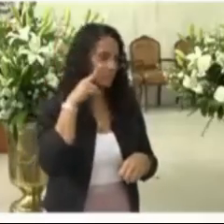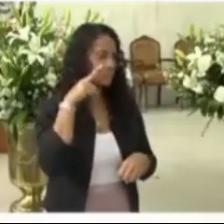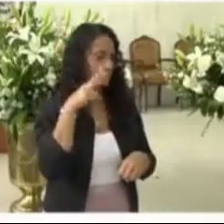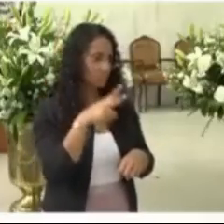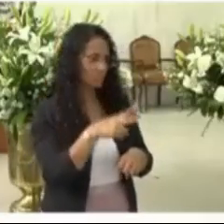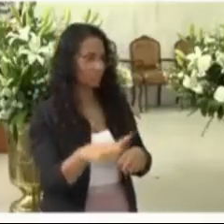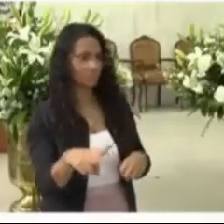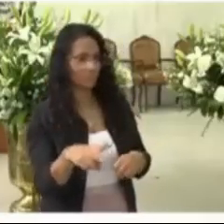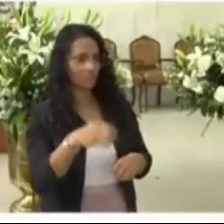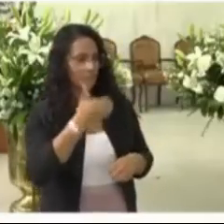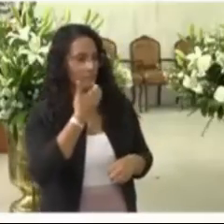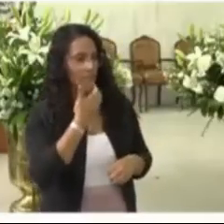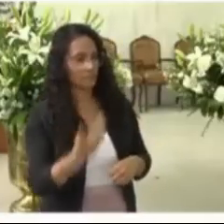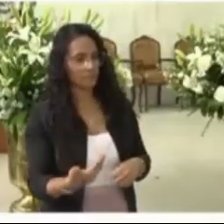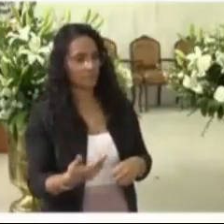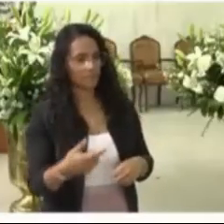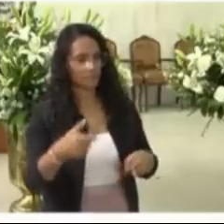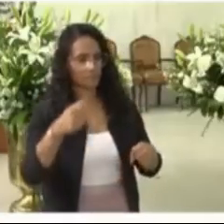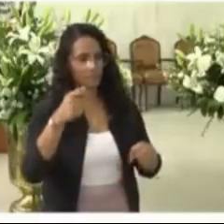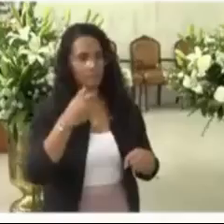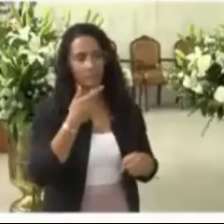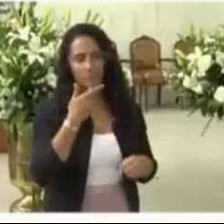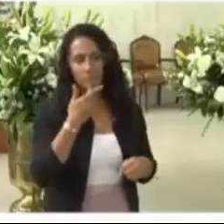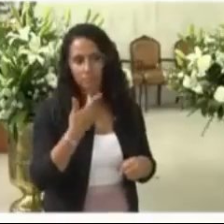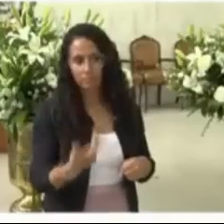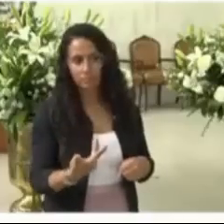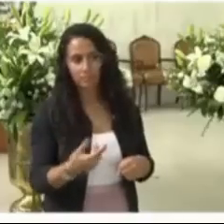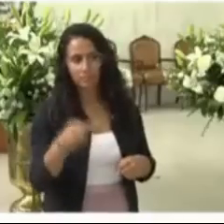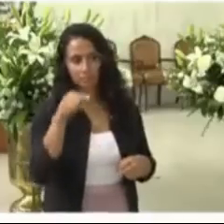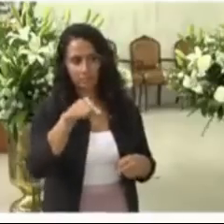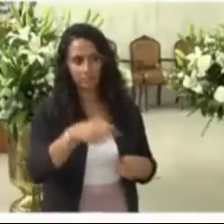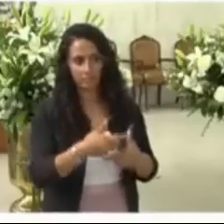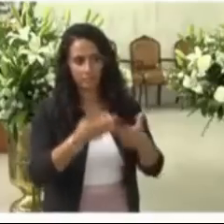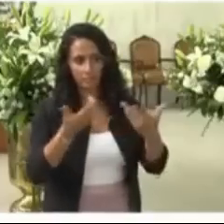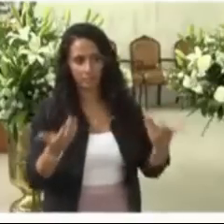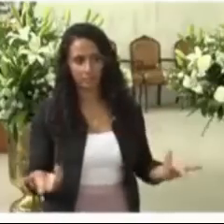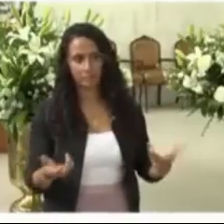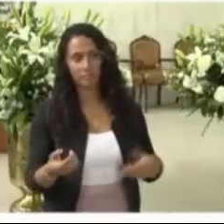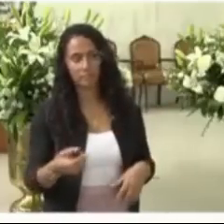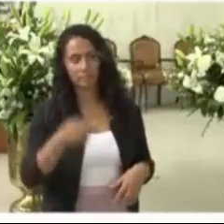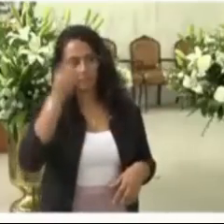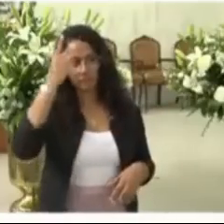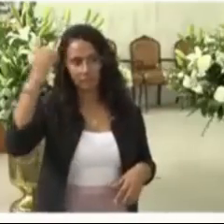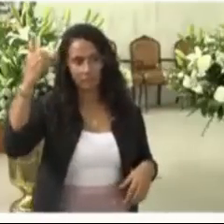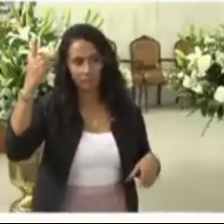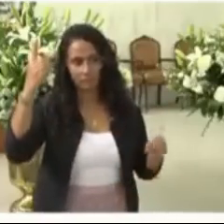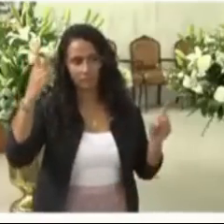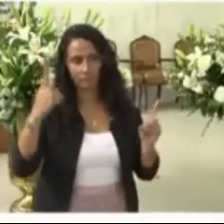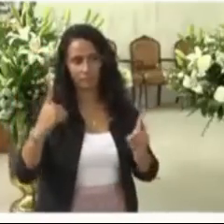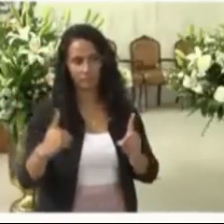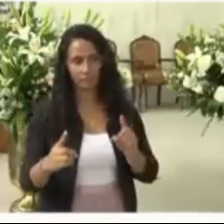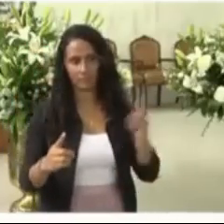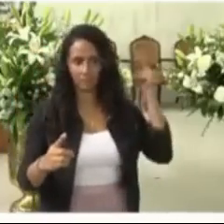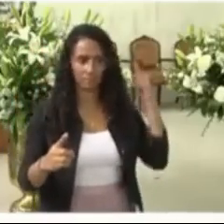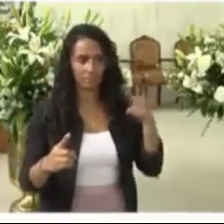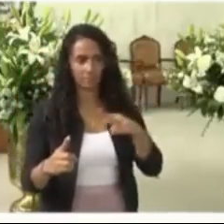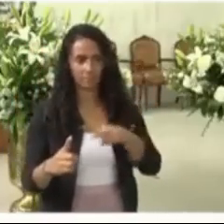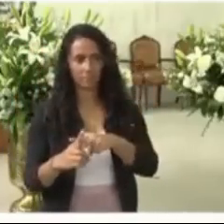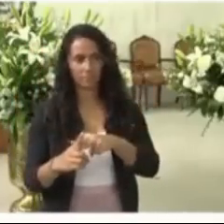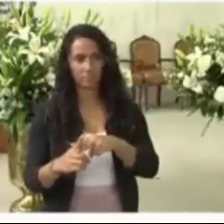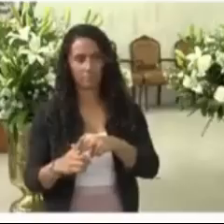hizo que Dios le dijera: yo te he oído. Lo mismo que dijo